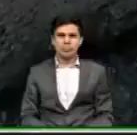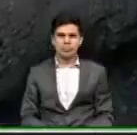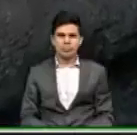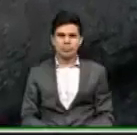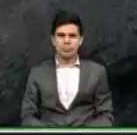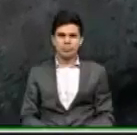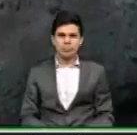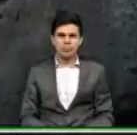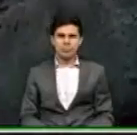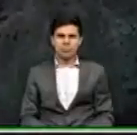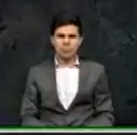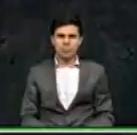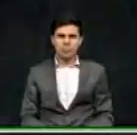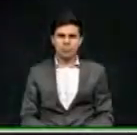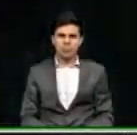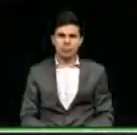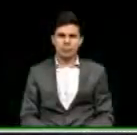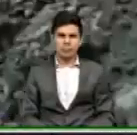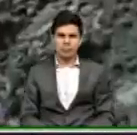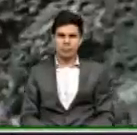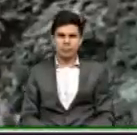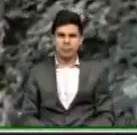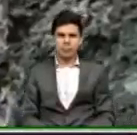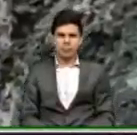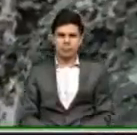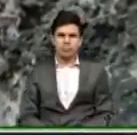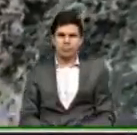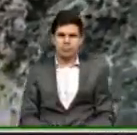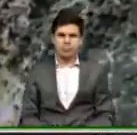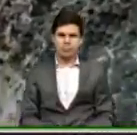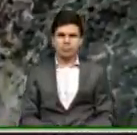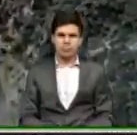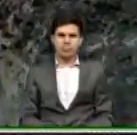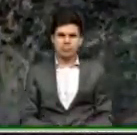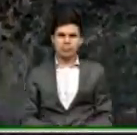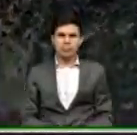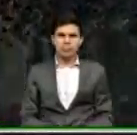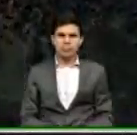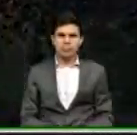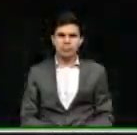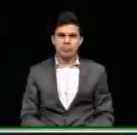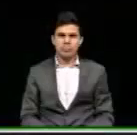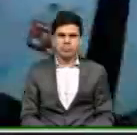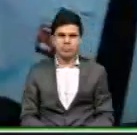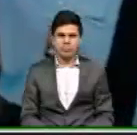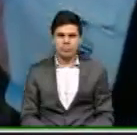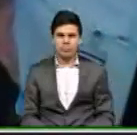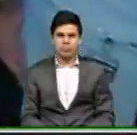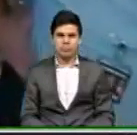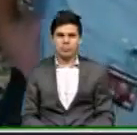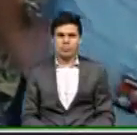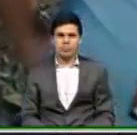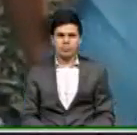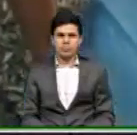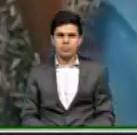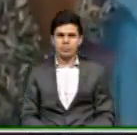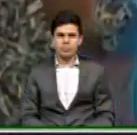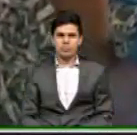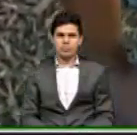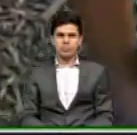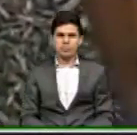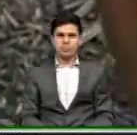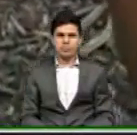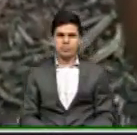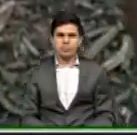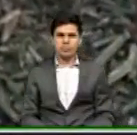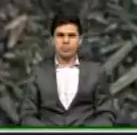La pared mide 12 metros. ¿Crees que la haya escalado? Depende. ¿De qué? ¿De qué clase de